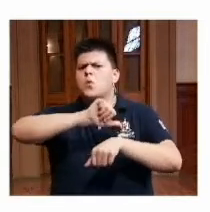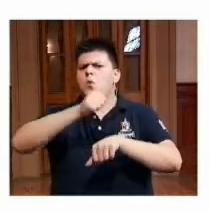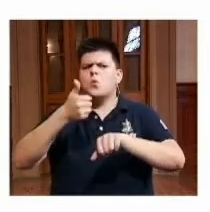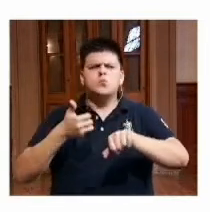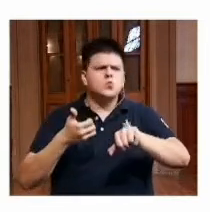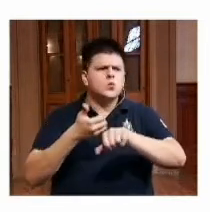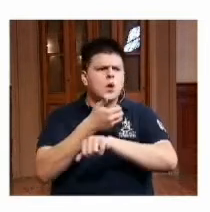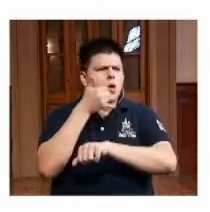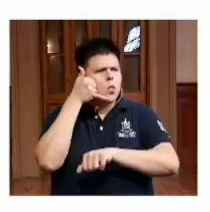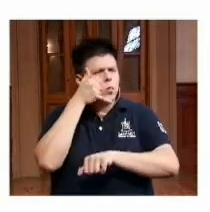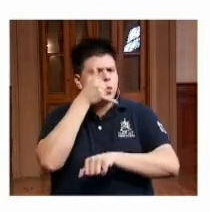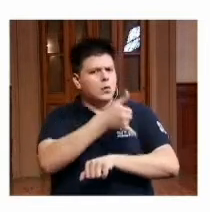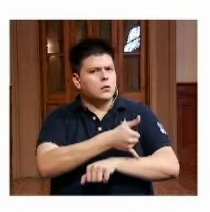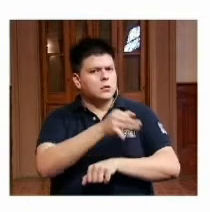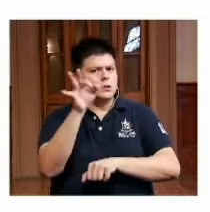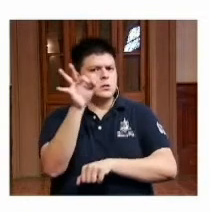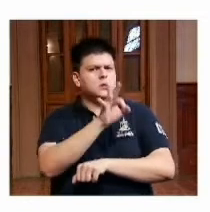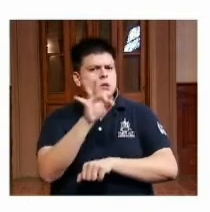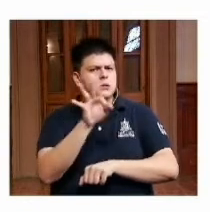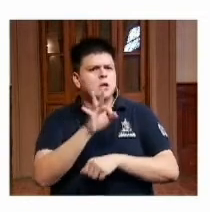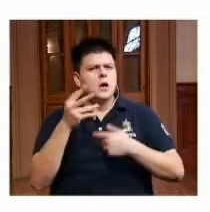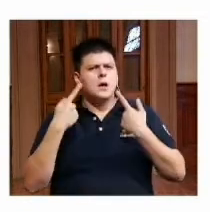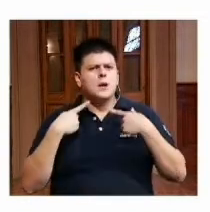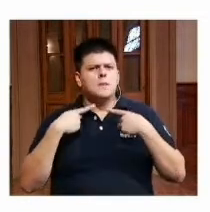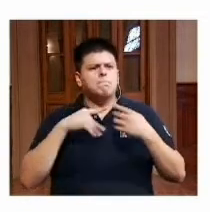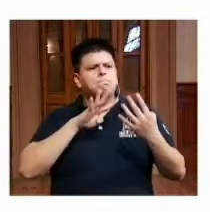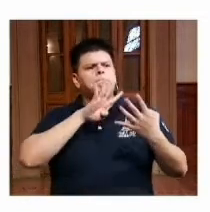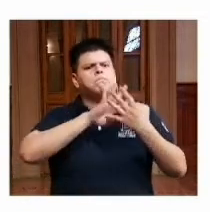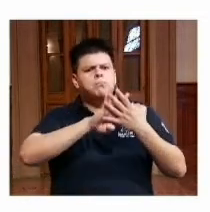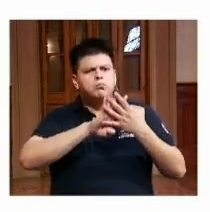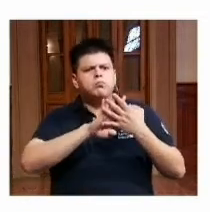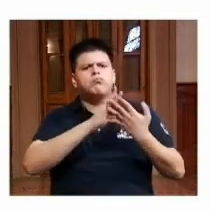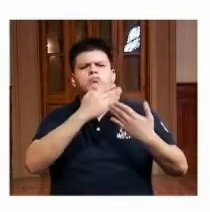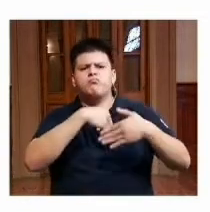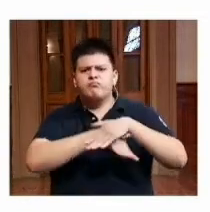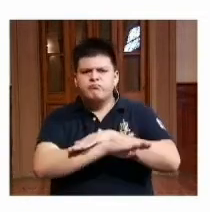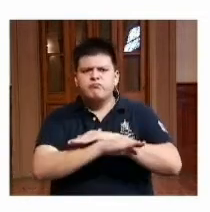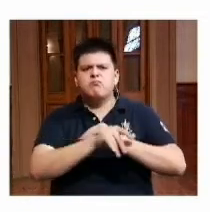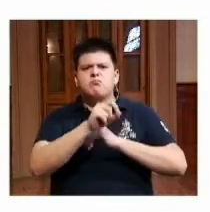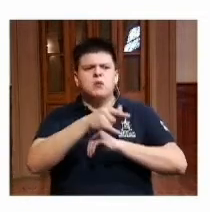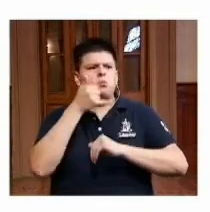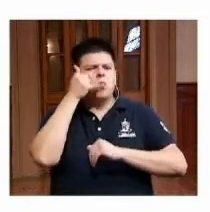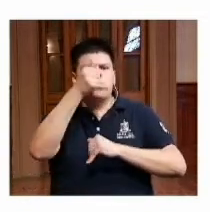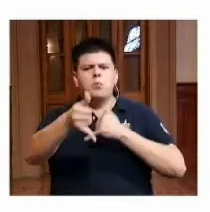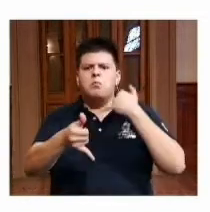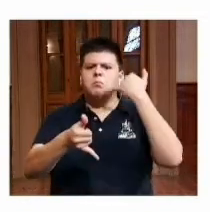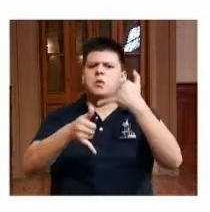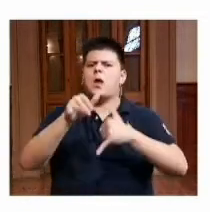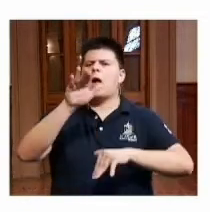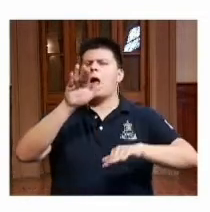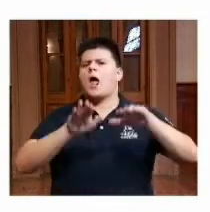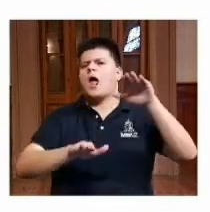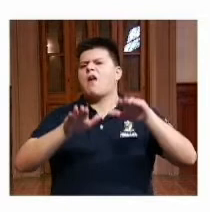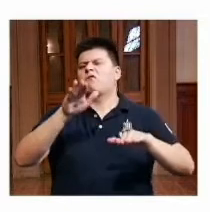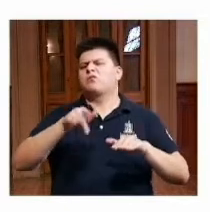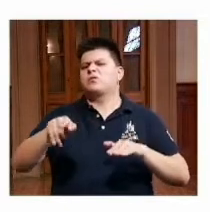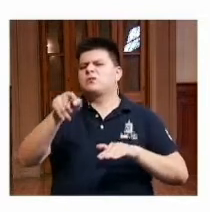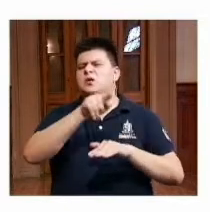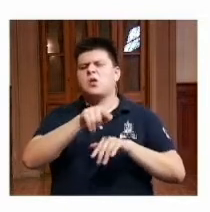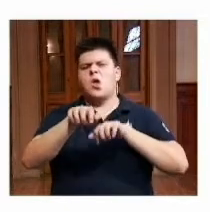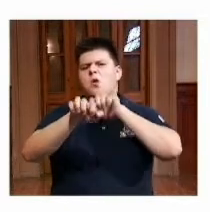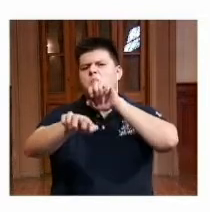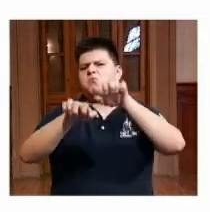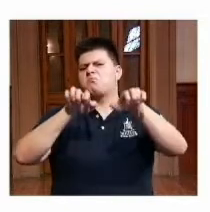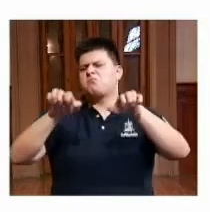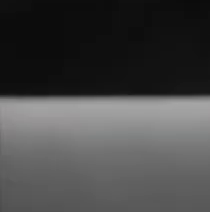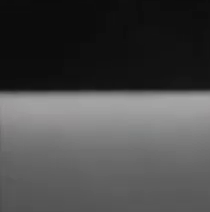seguramente son de algunas prisiones donde a veces se realizan ese tipo